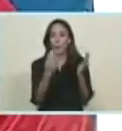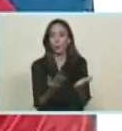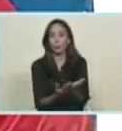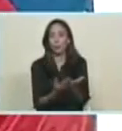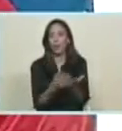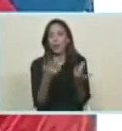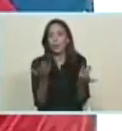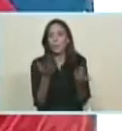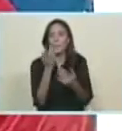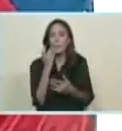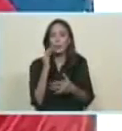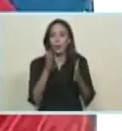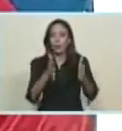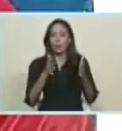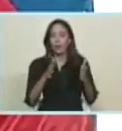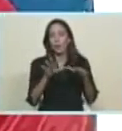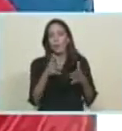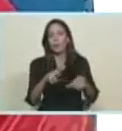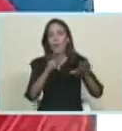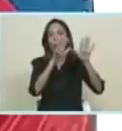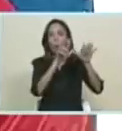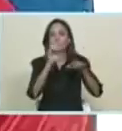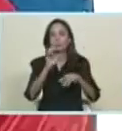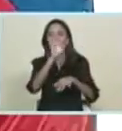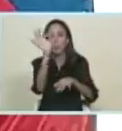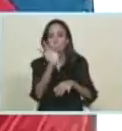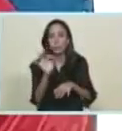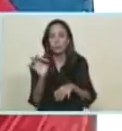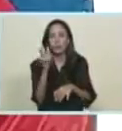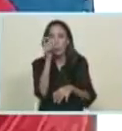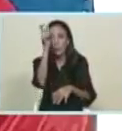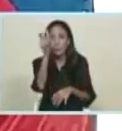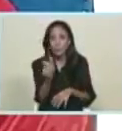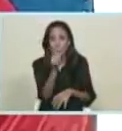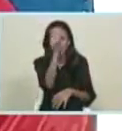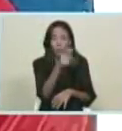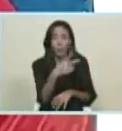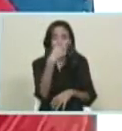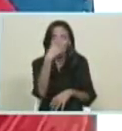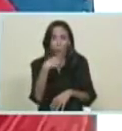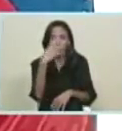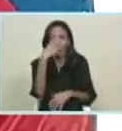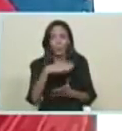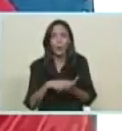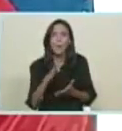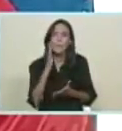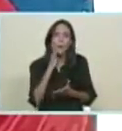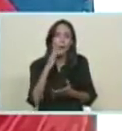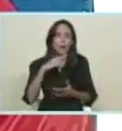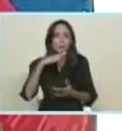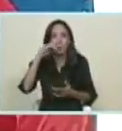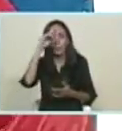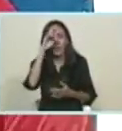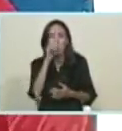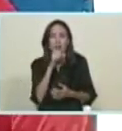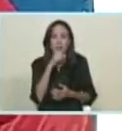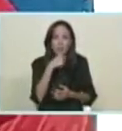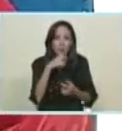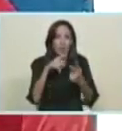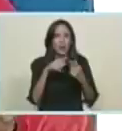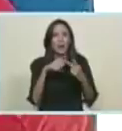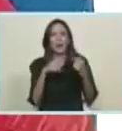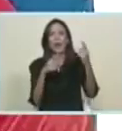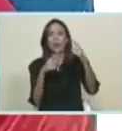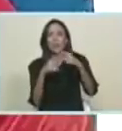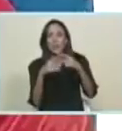trofeo el 80% de su población en pobreza. Nuestros padres y nuestros abuelos, nuestras madres y